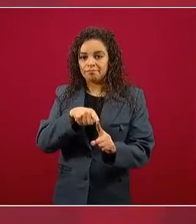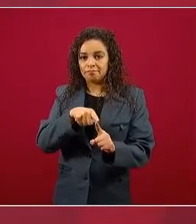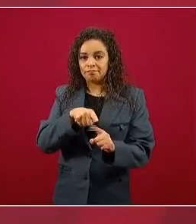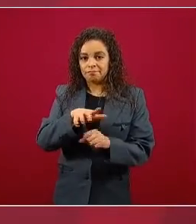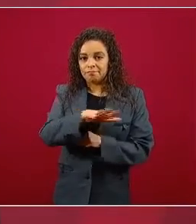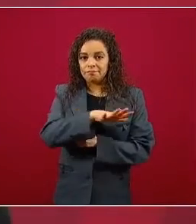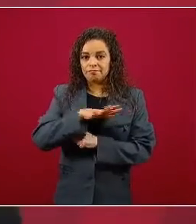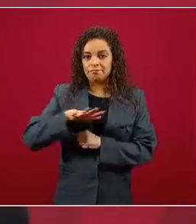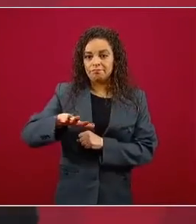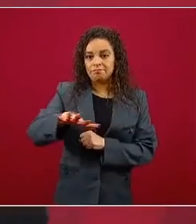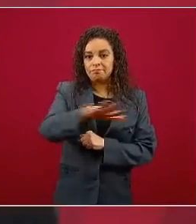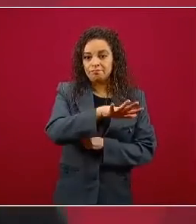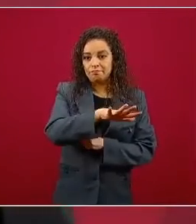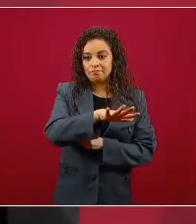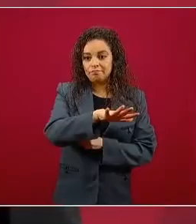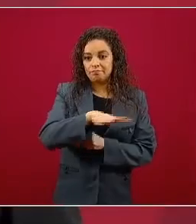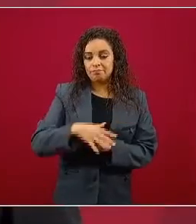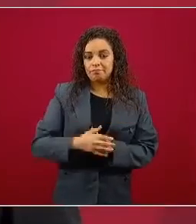porque extrapolamos mucho.